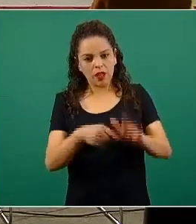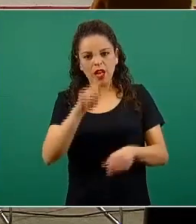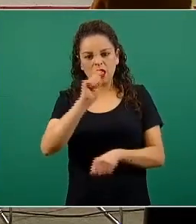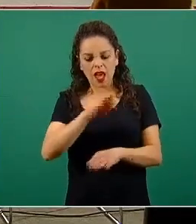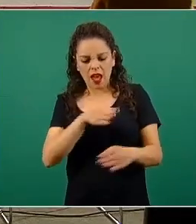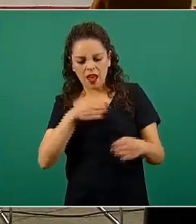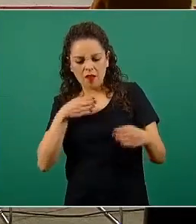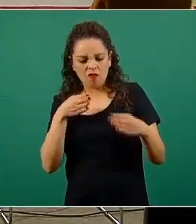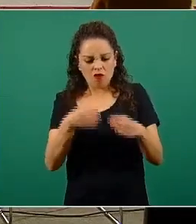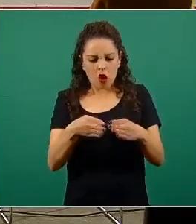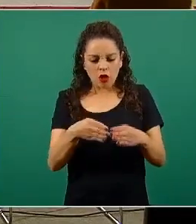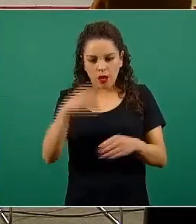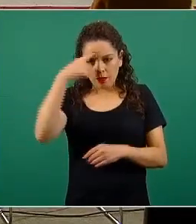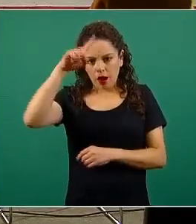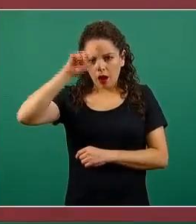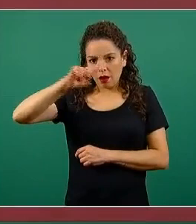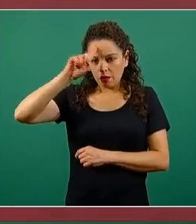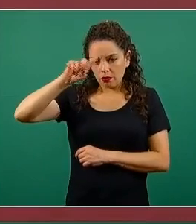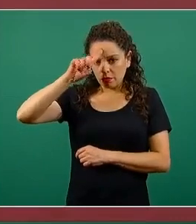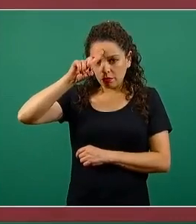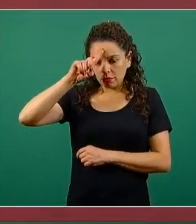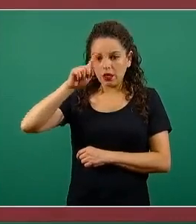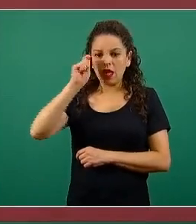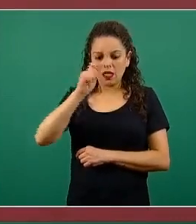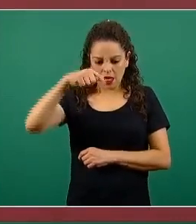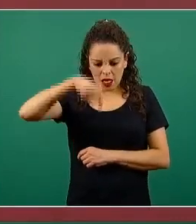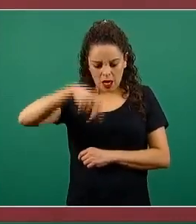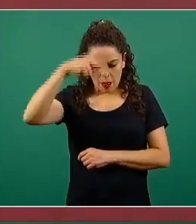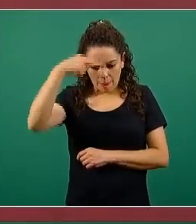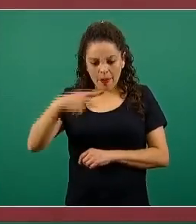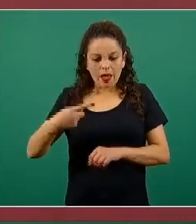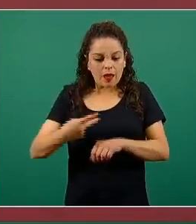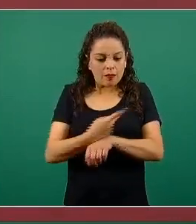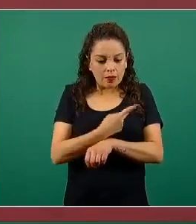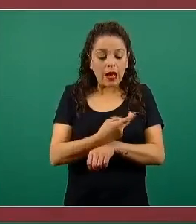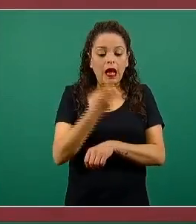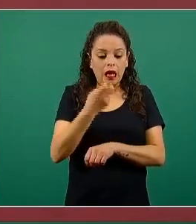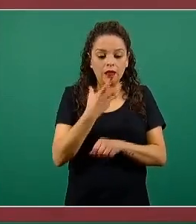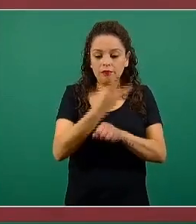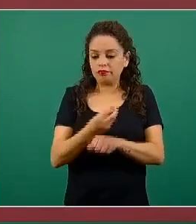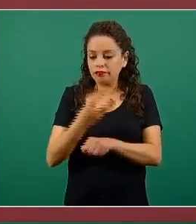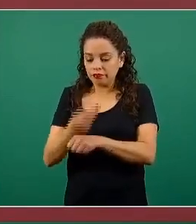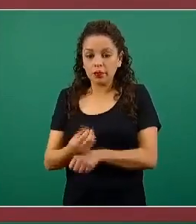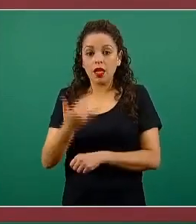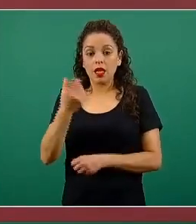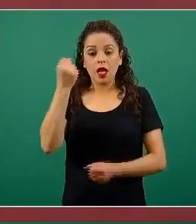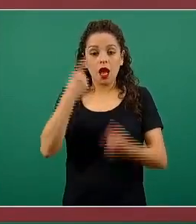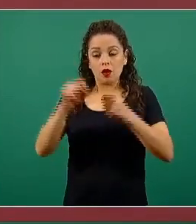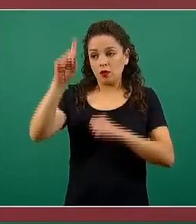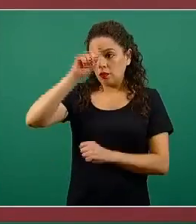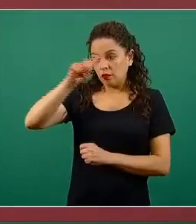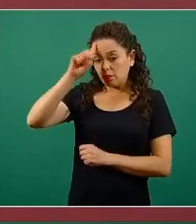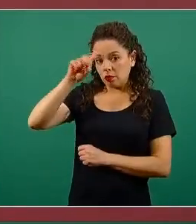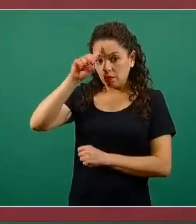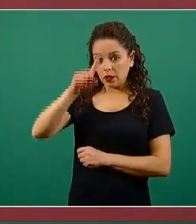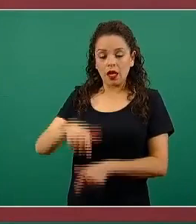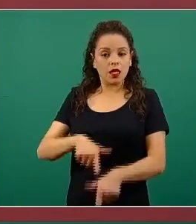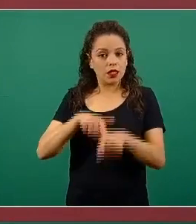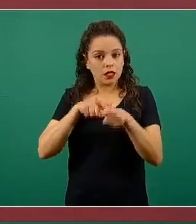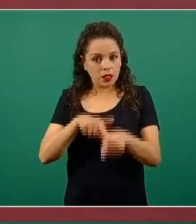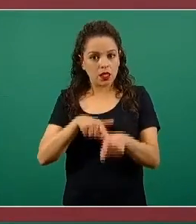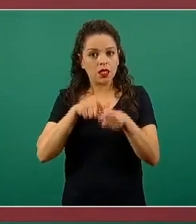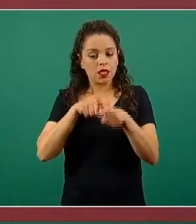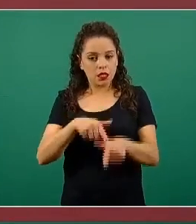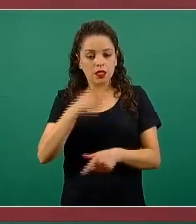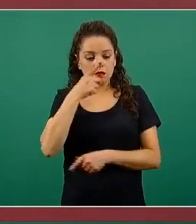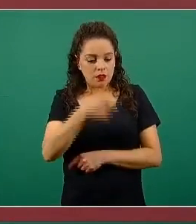cuál era el estado que guardaba la situación en México. En algunos casos la recomendación ratifica que lo que se estaba